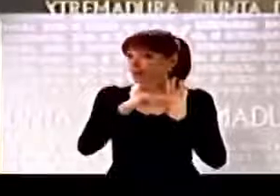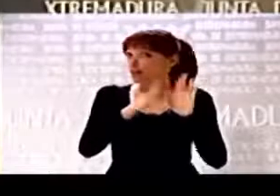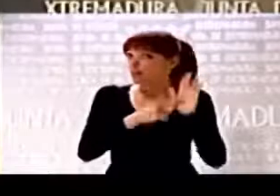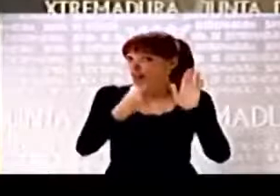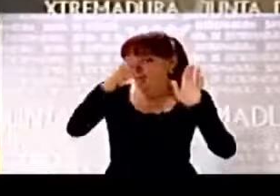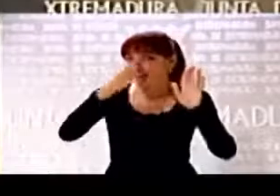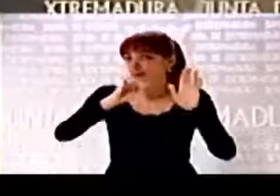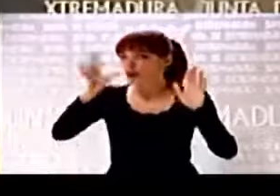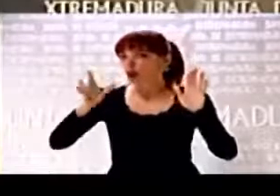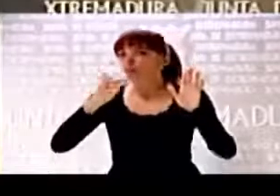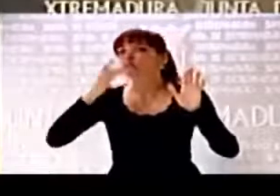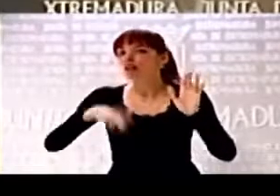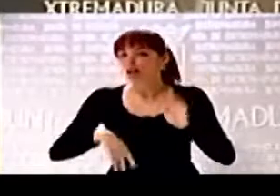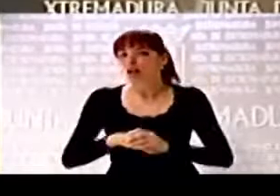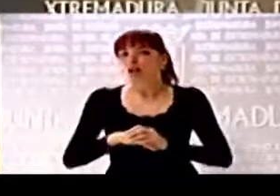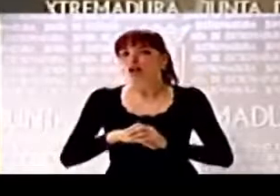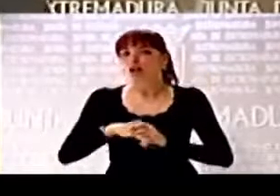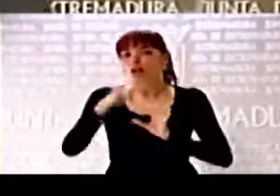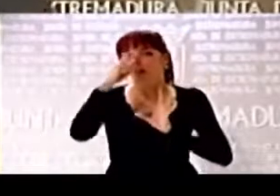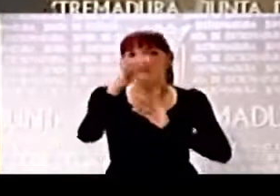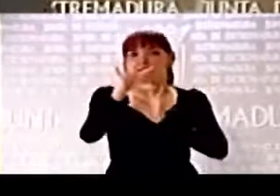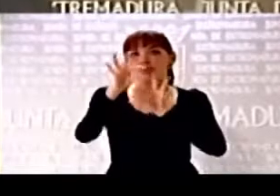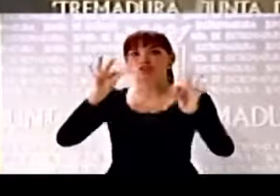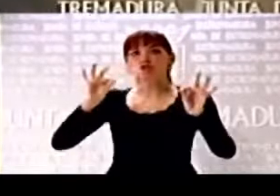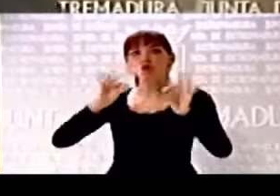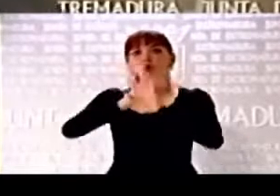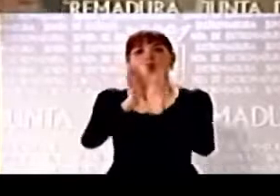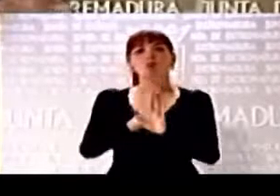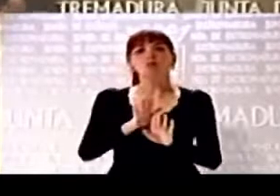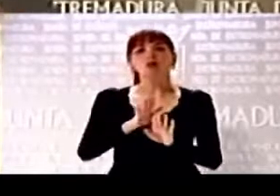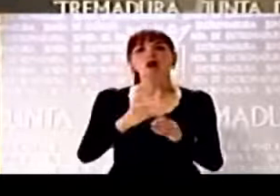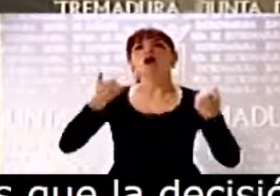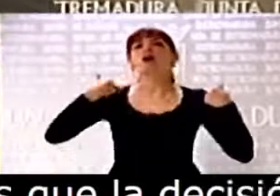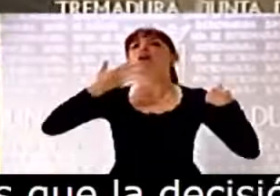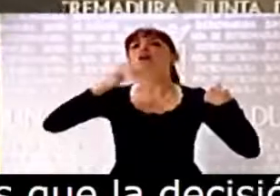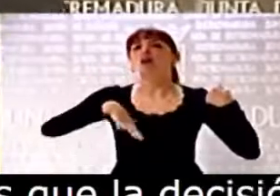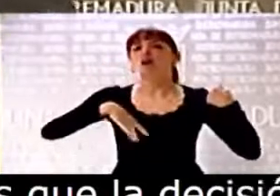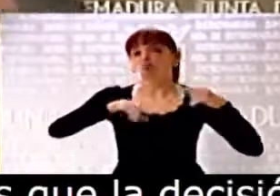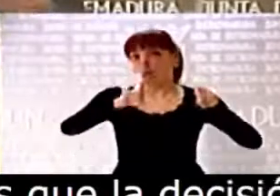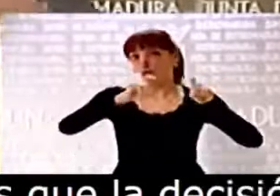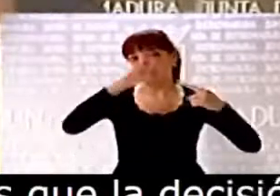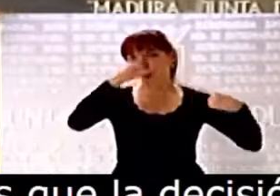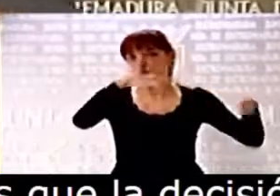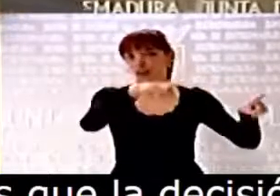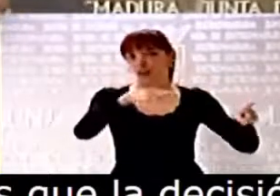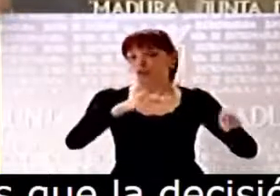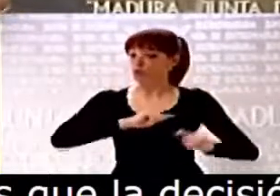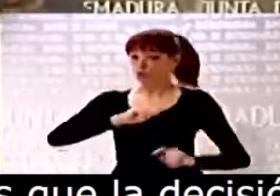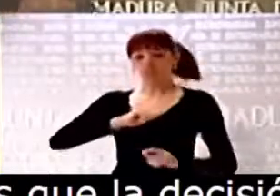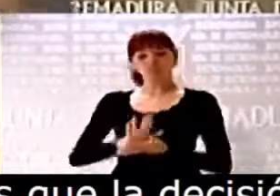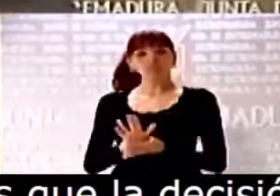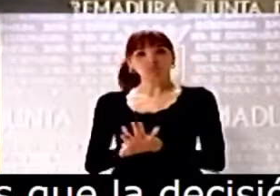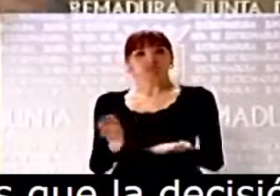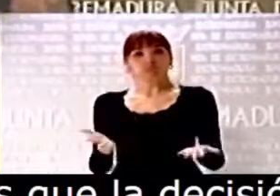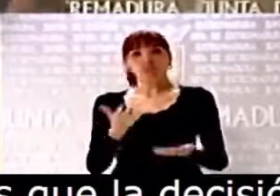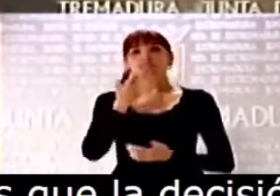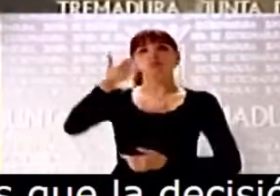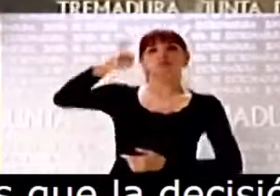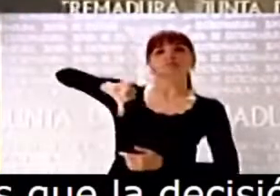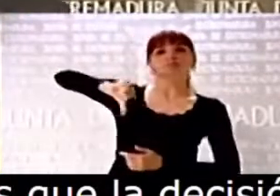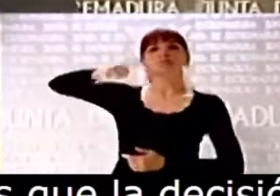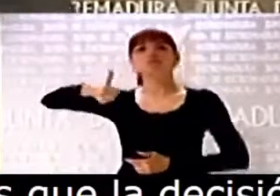es que la decisión final la van a tener los profesores. A mí eso me da mucha tranquilidad. Es decir, que al final quien decide si puede progresar o no